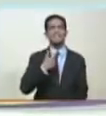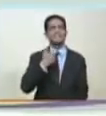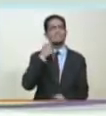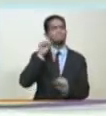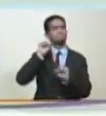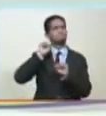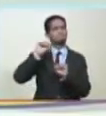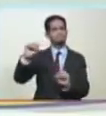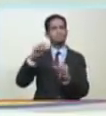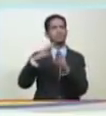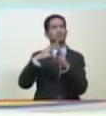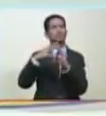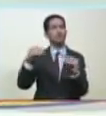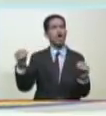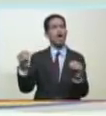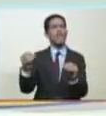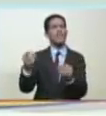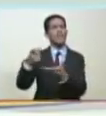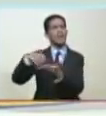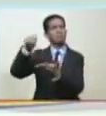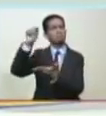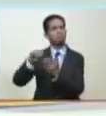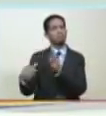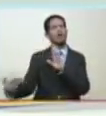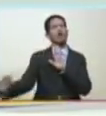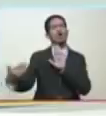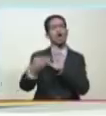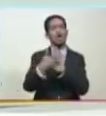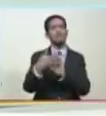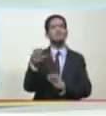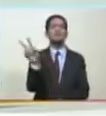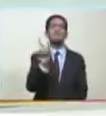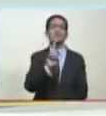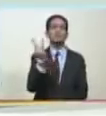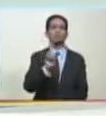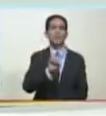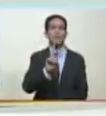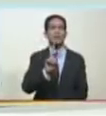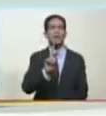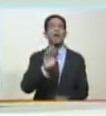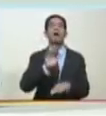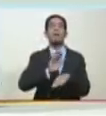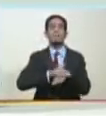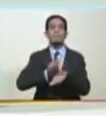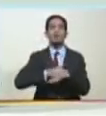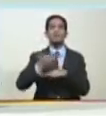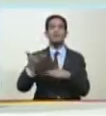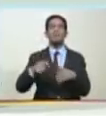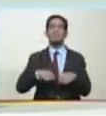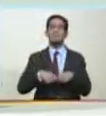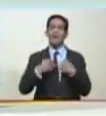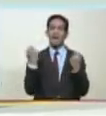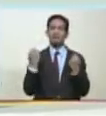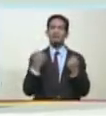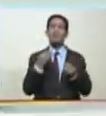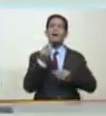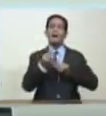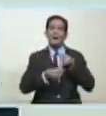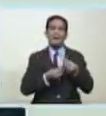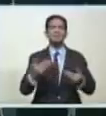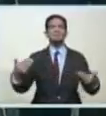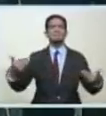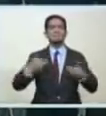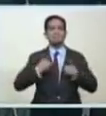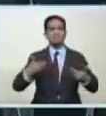las sanciones que se pretenden contra la República Bolivariana de Venezuela porque le hacen daño, generan sufrimiento al pueblo de